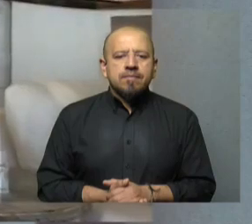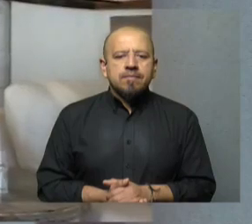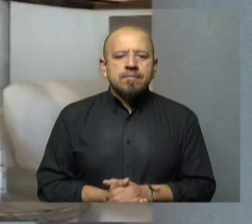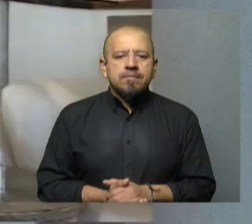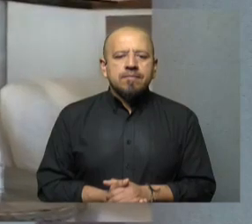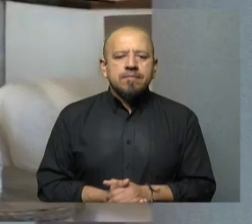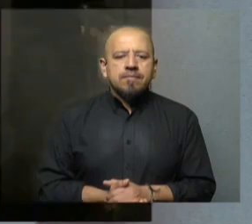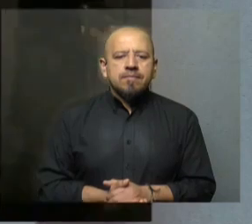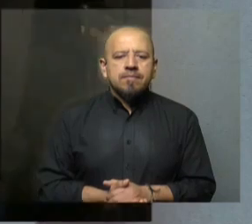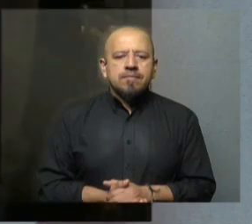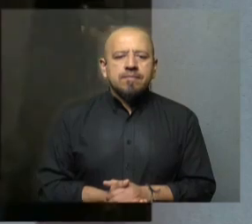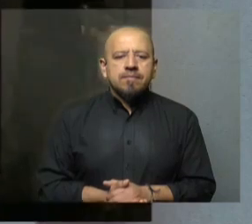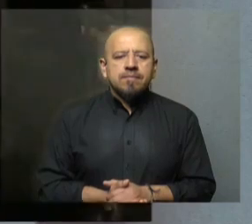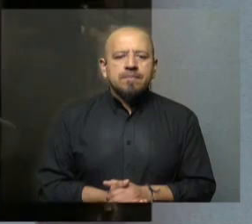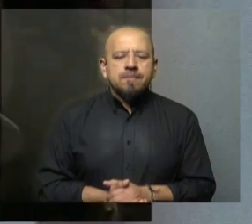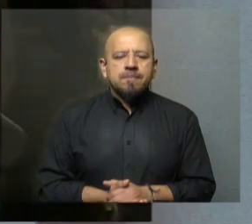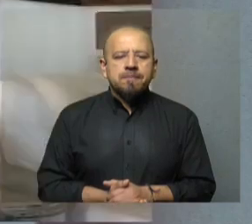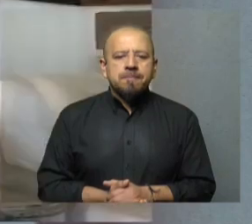queriéndote devorar